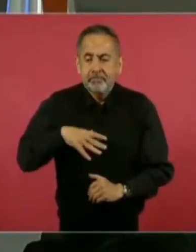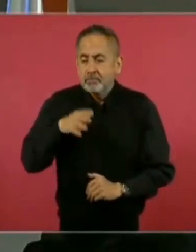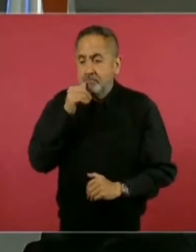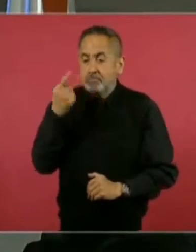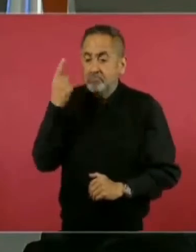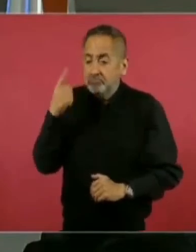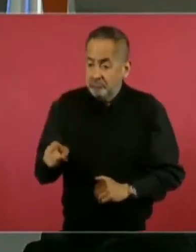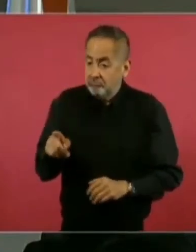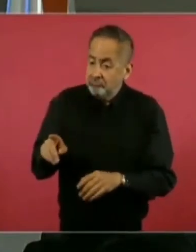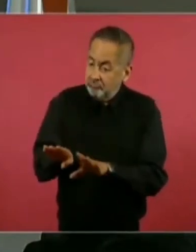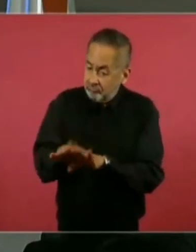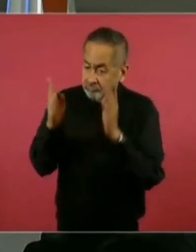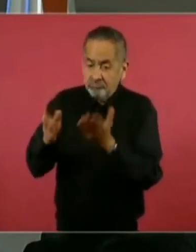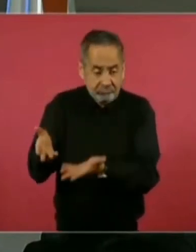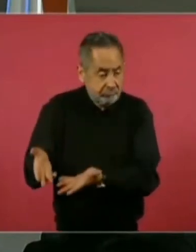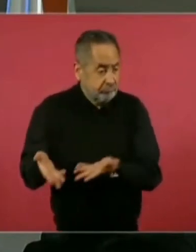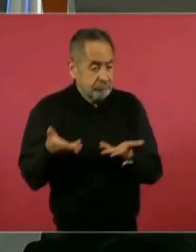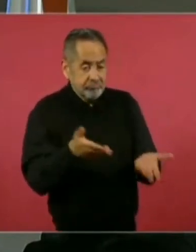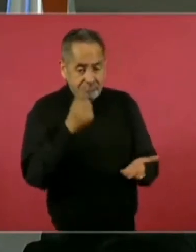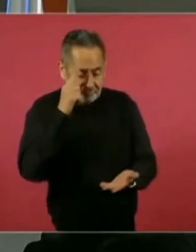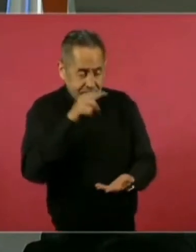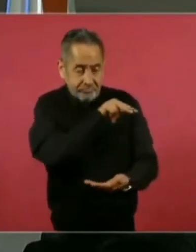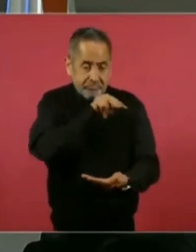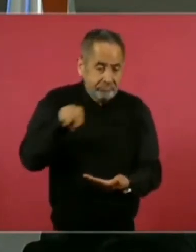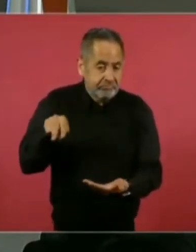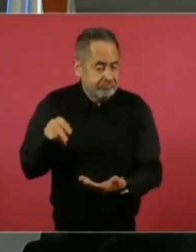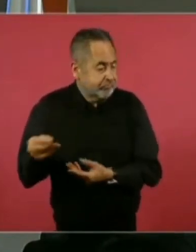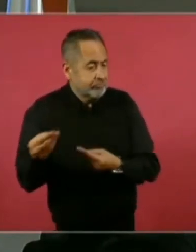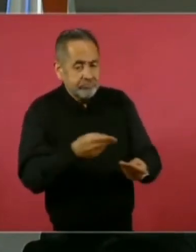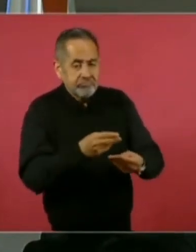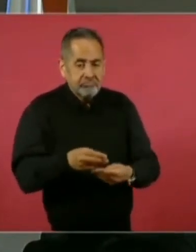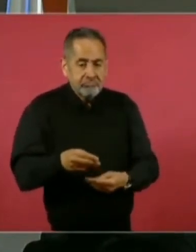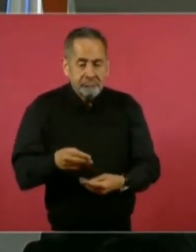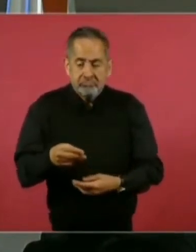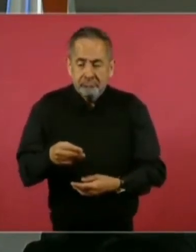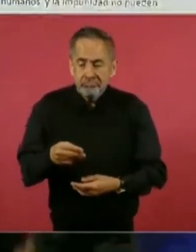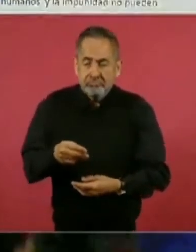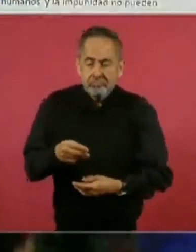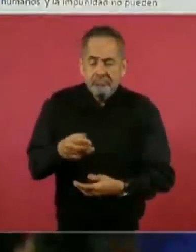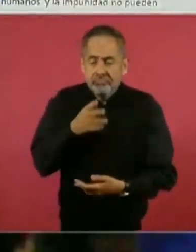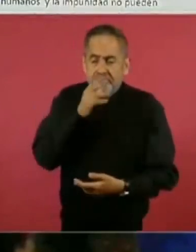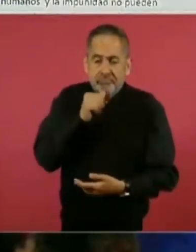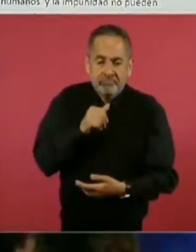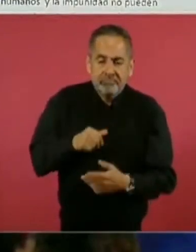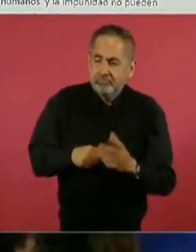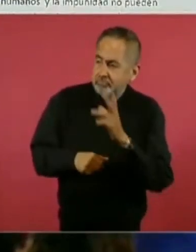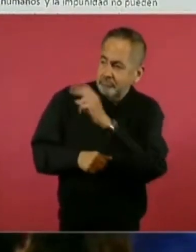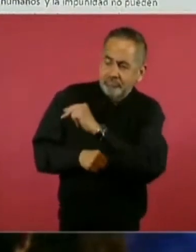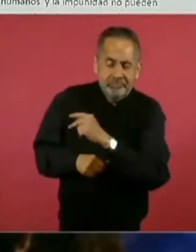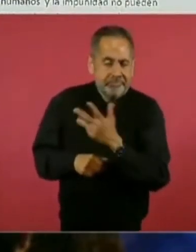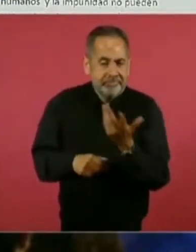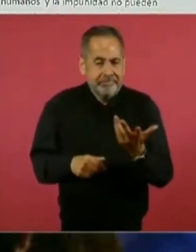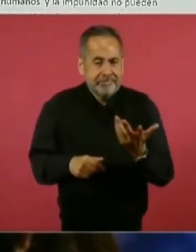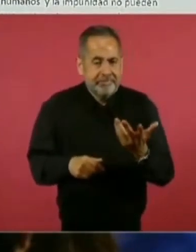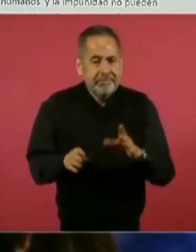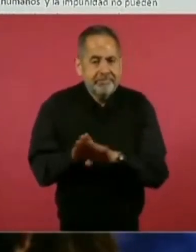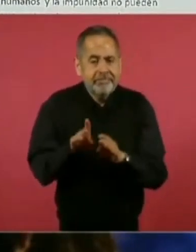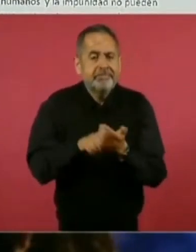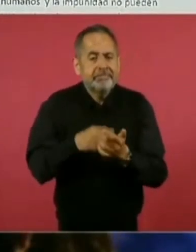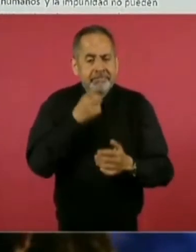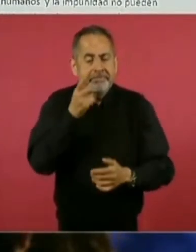obligarlos a que digan la verdad. Les comento